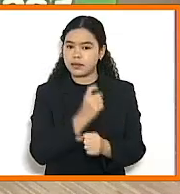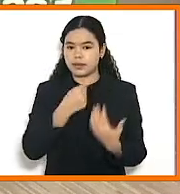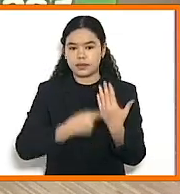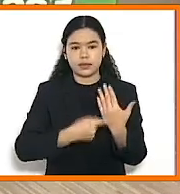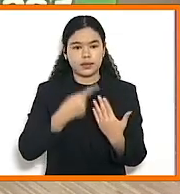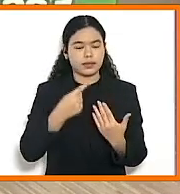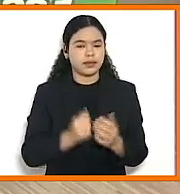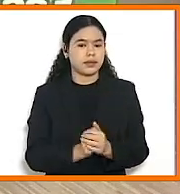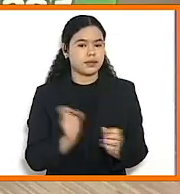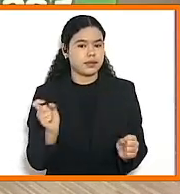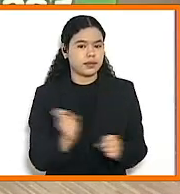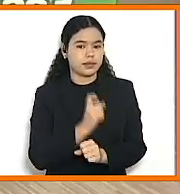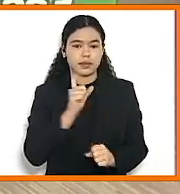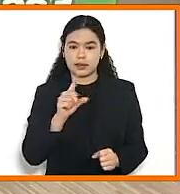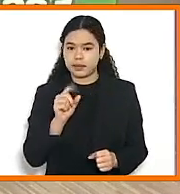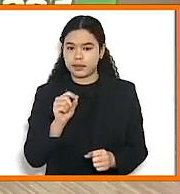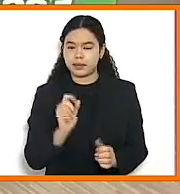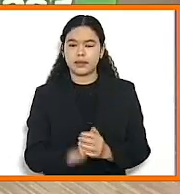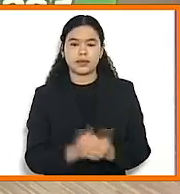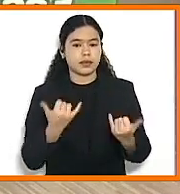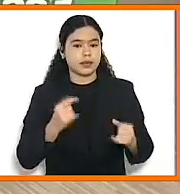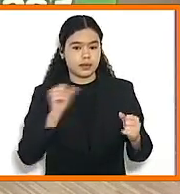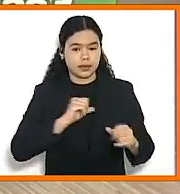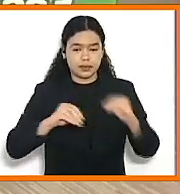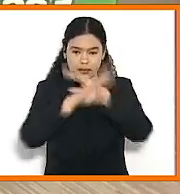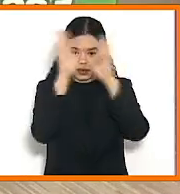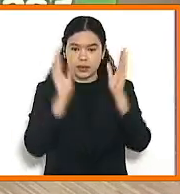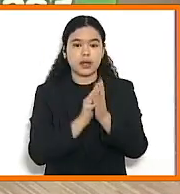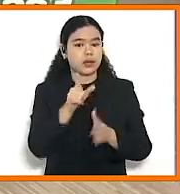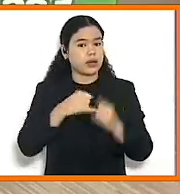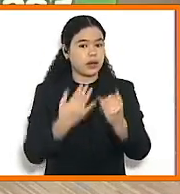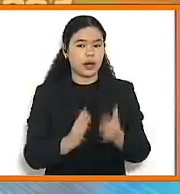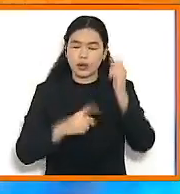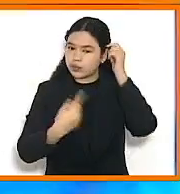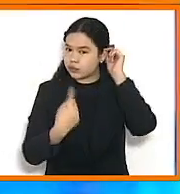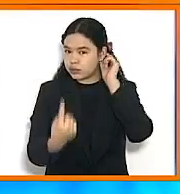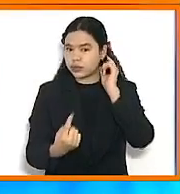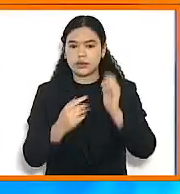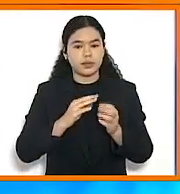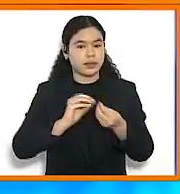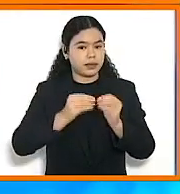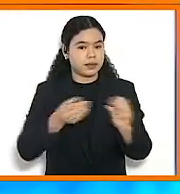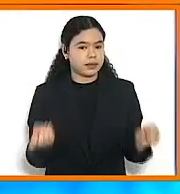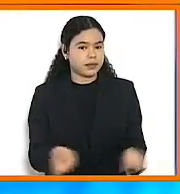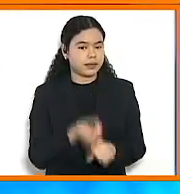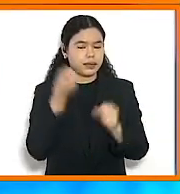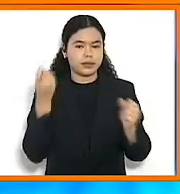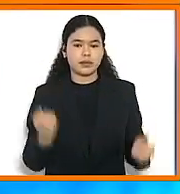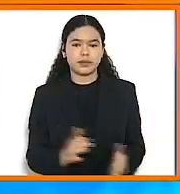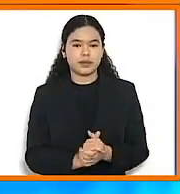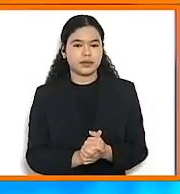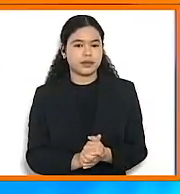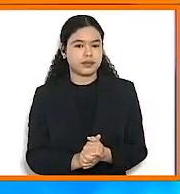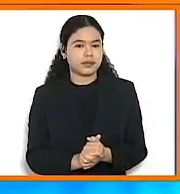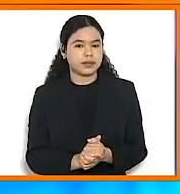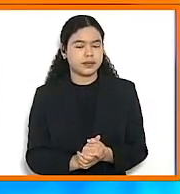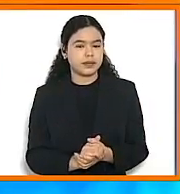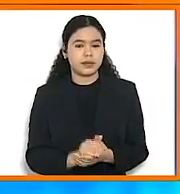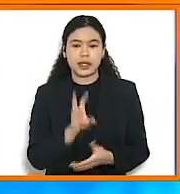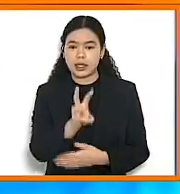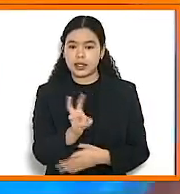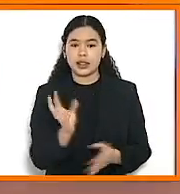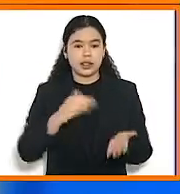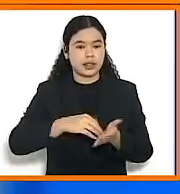aciertas al revés, ganas 20. Y si en esta mañana eres jugador para Diaria, el primer dígito favorecido es... este es el